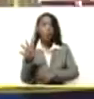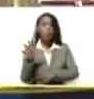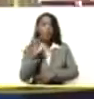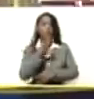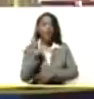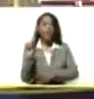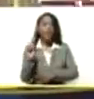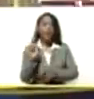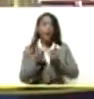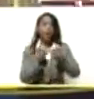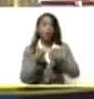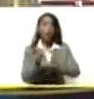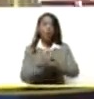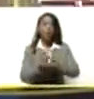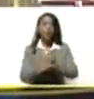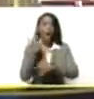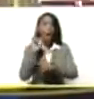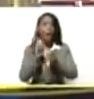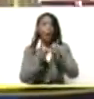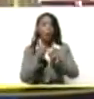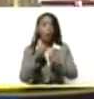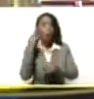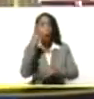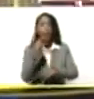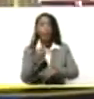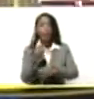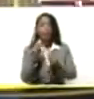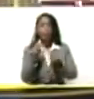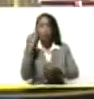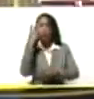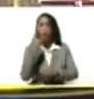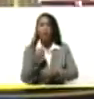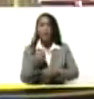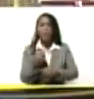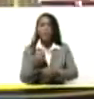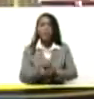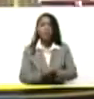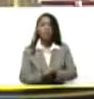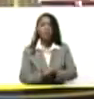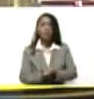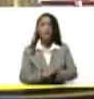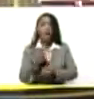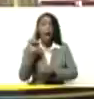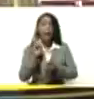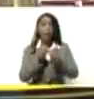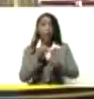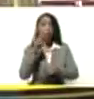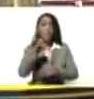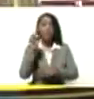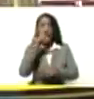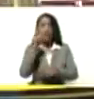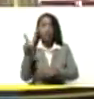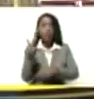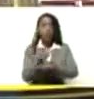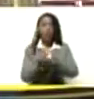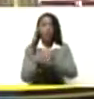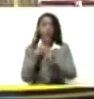entre los gobernadores tenemos jóvenes muy jóvenes ernesto luna tiene 30 años gobernador de